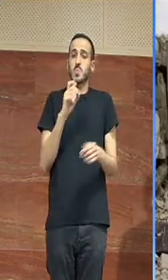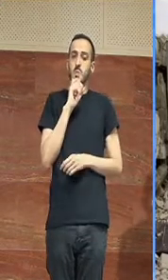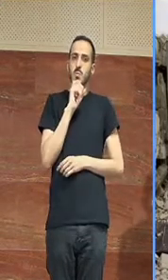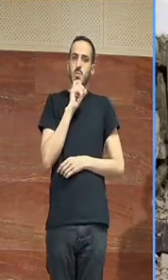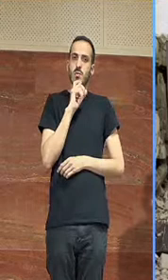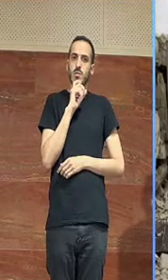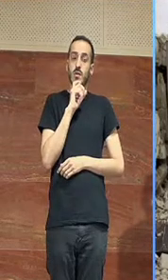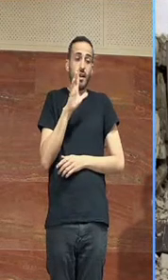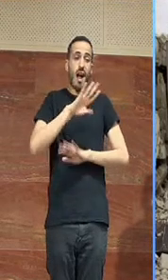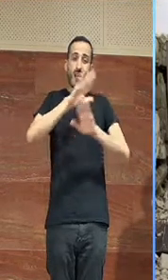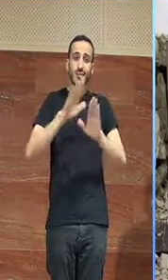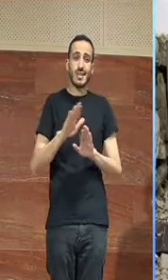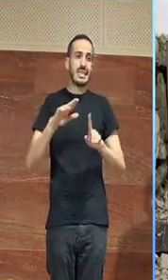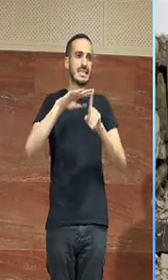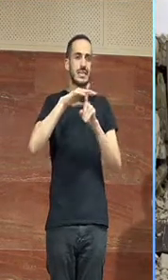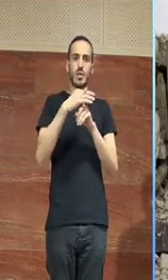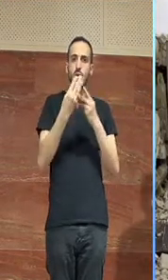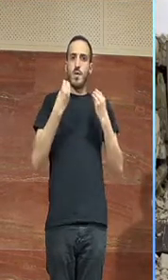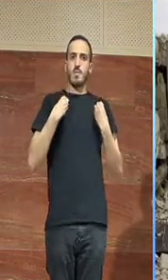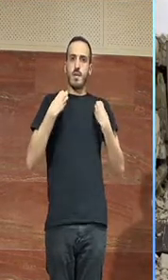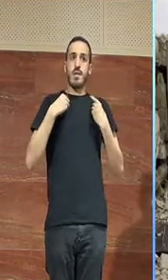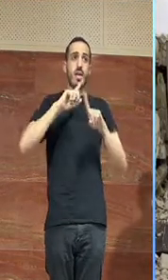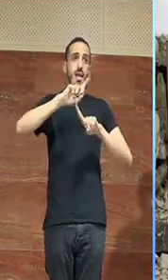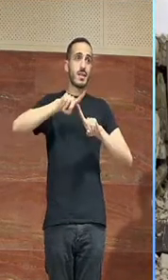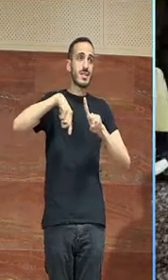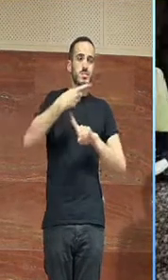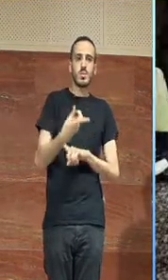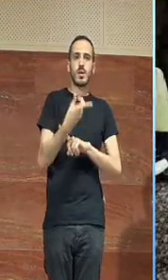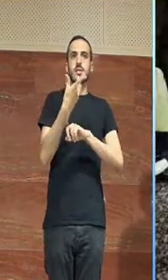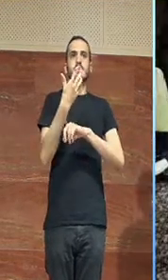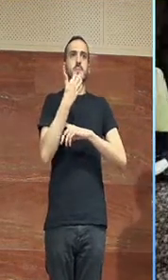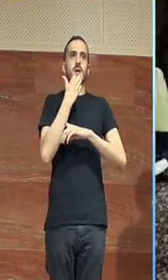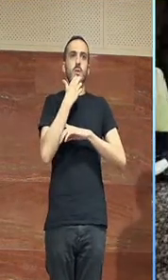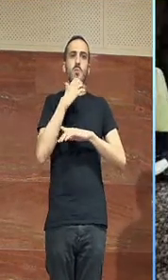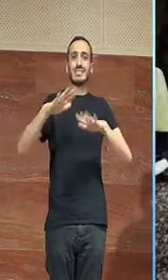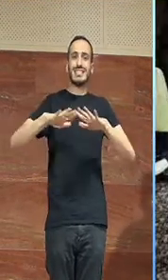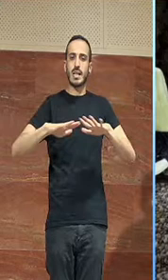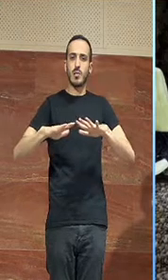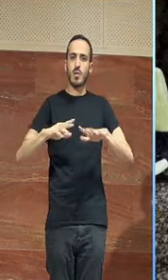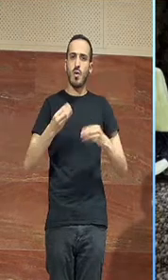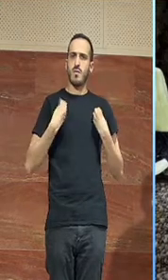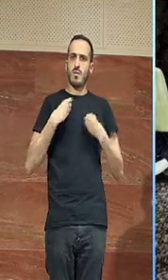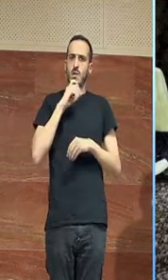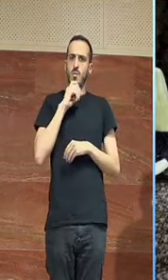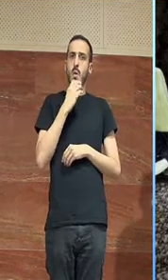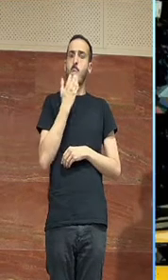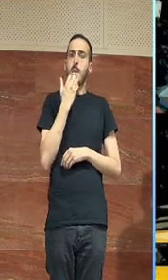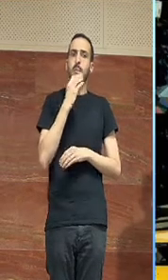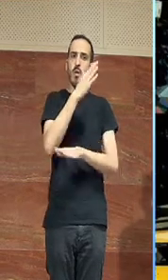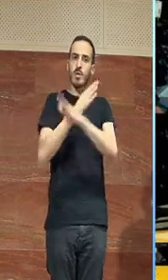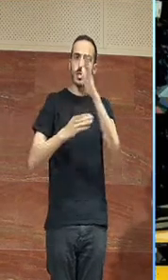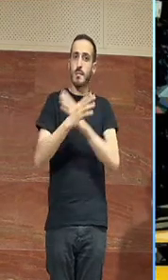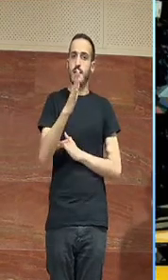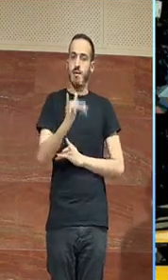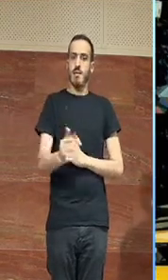quedan para las personas, especialmente las personas con discapacidad después de los terremotos, ¿no? La cantidad de gente lesionada que